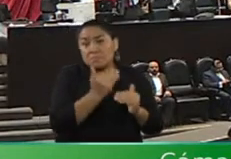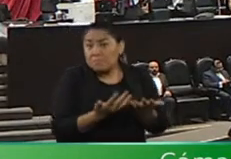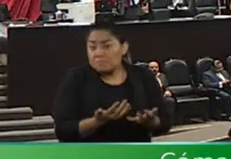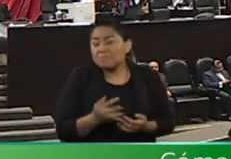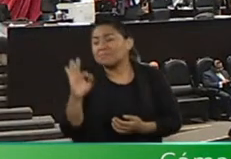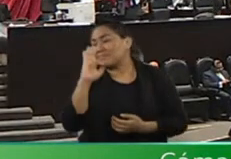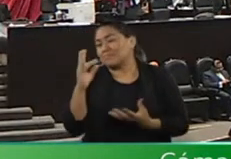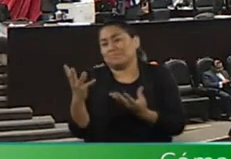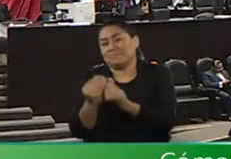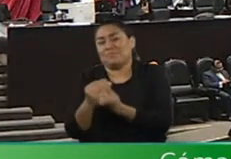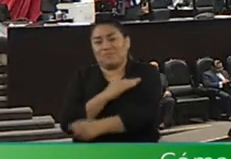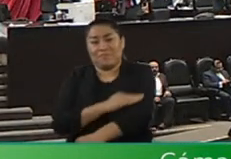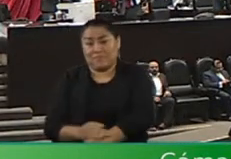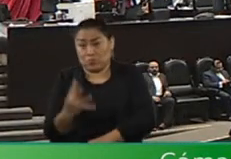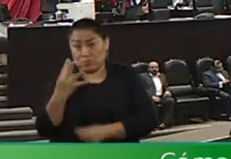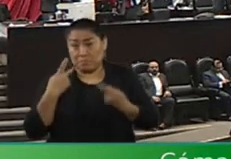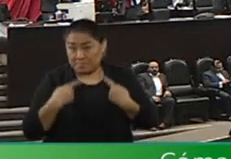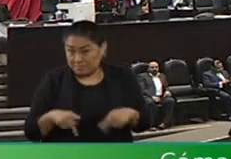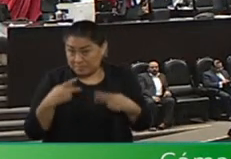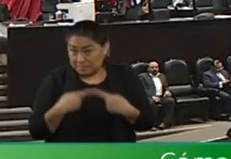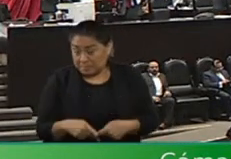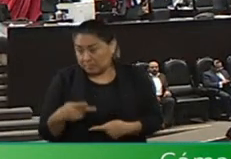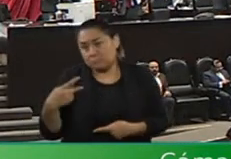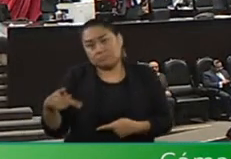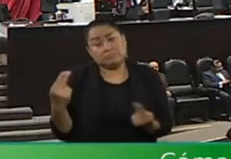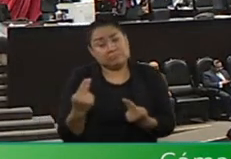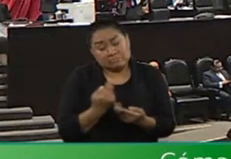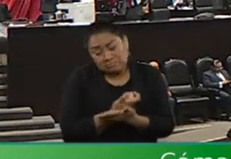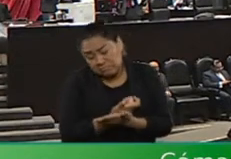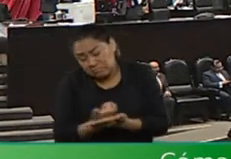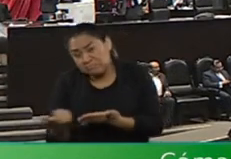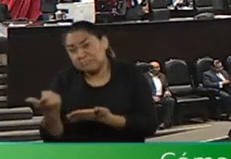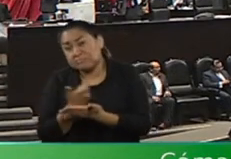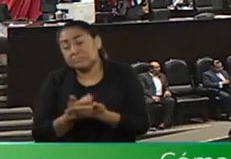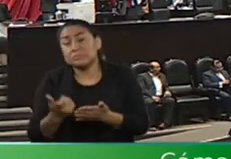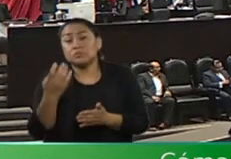de 4 integrantes necesita un ingreso de casi